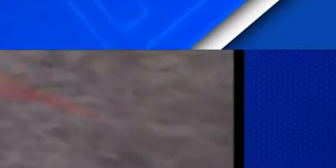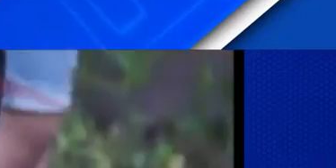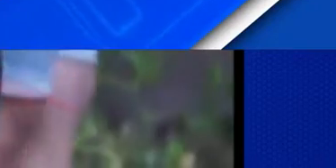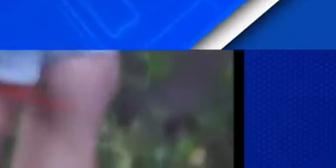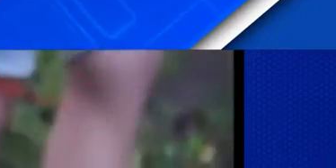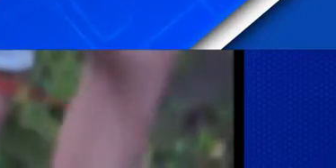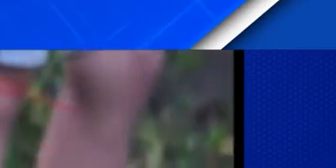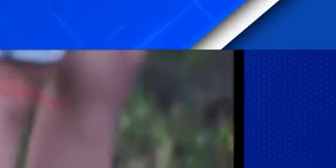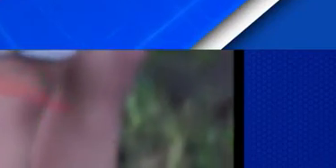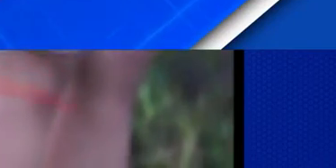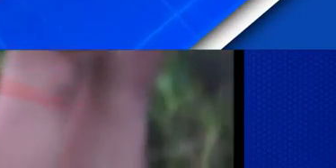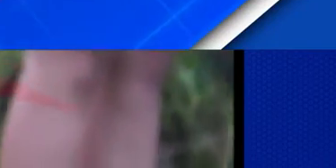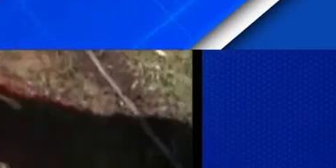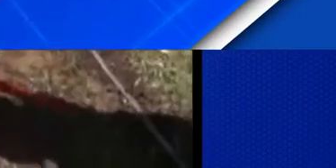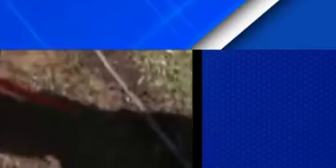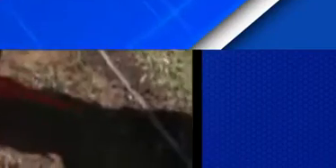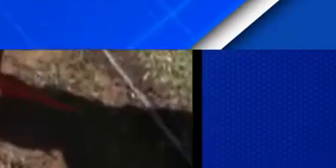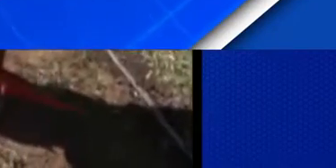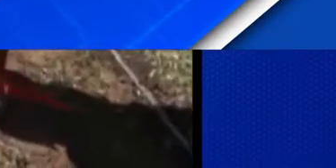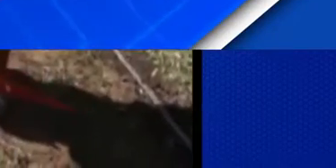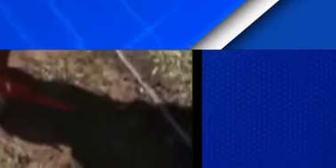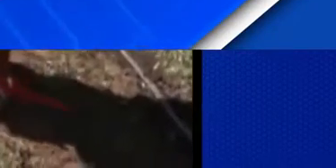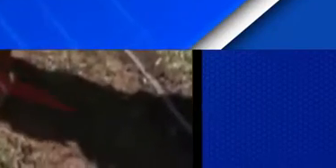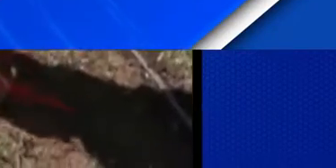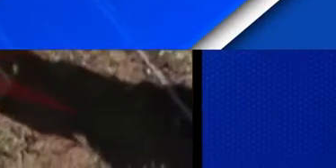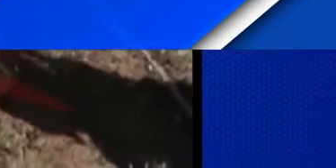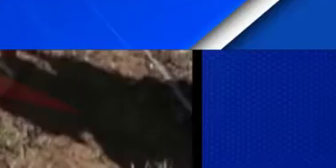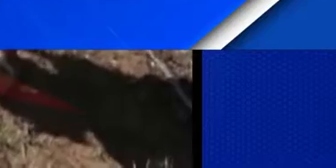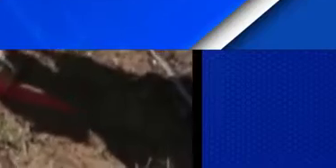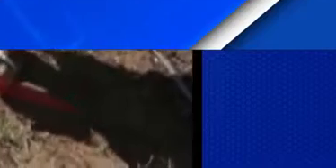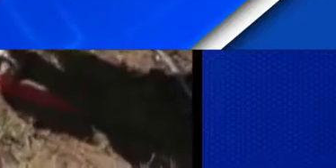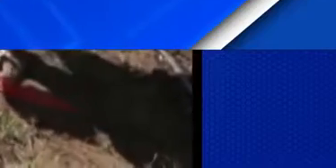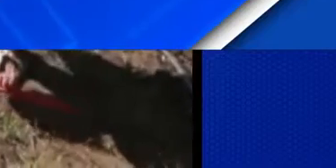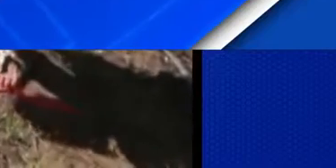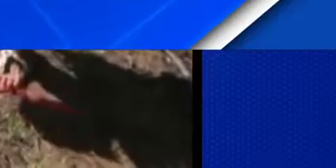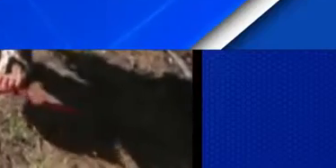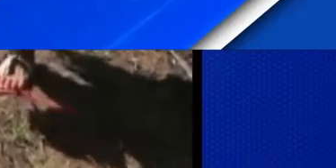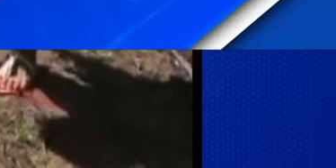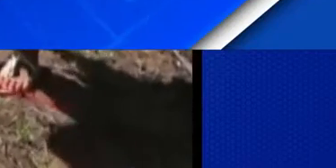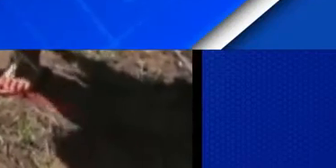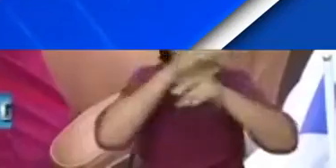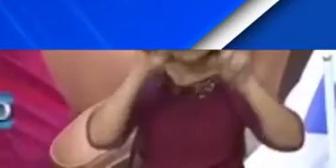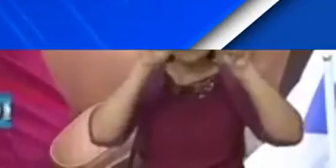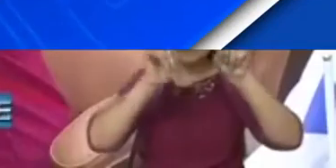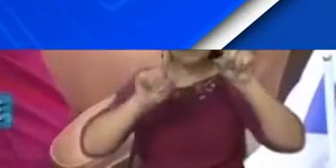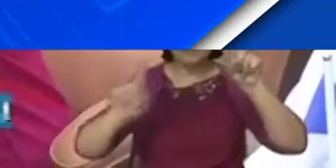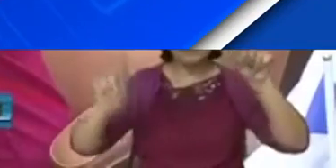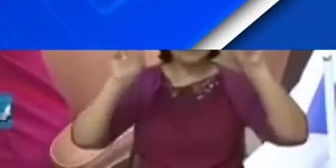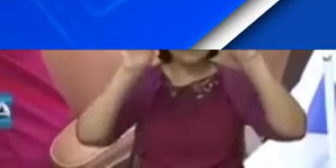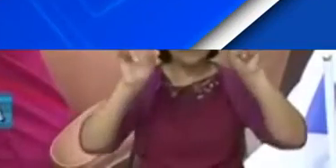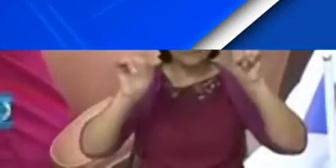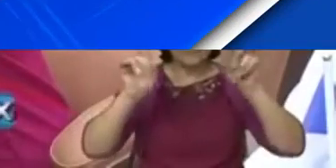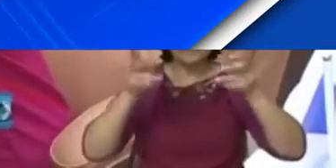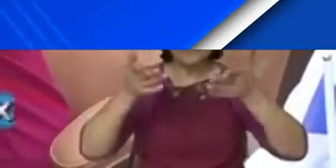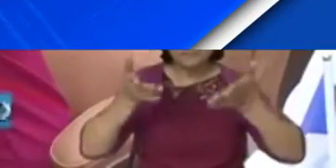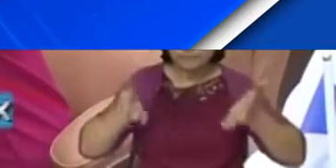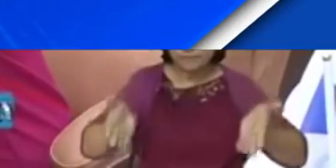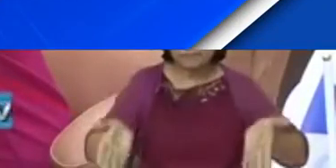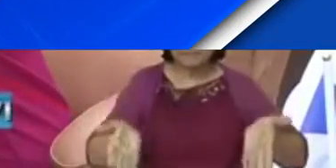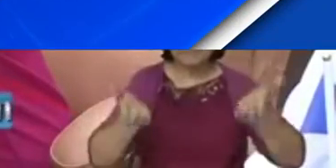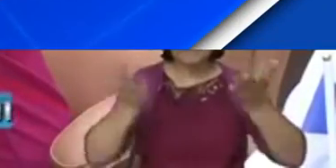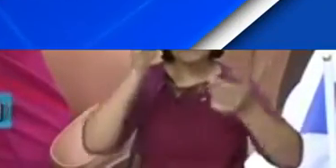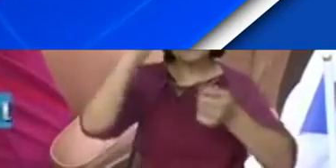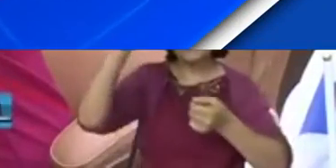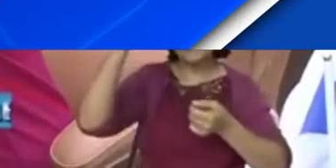mucha importancia para el crecimiento económico y el desarrollo sostenible del país. Impulsa todas estas